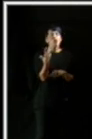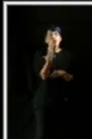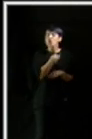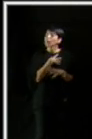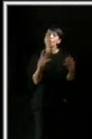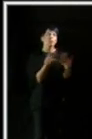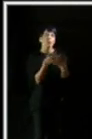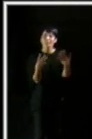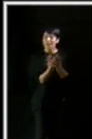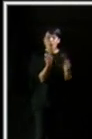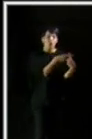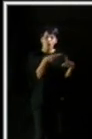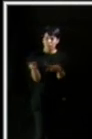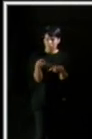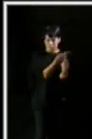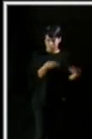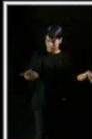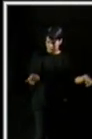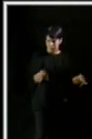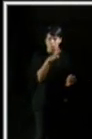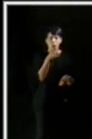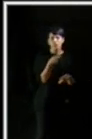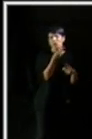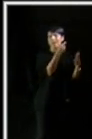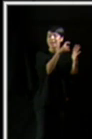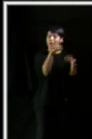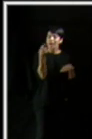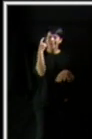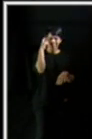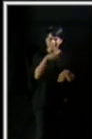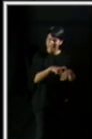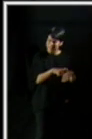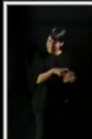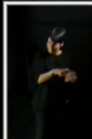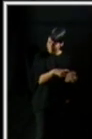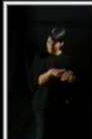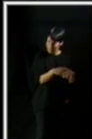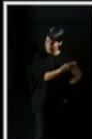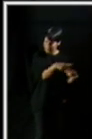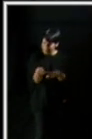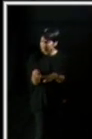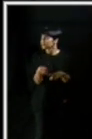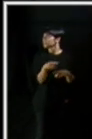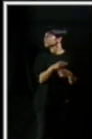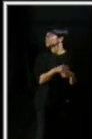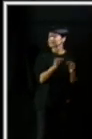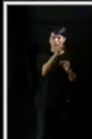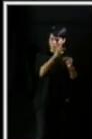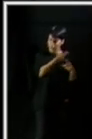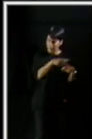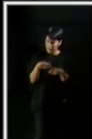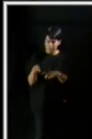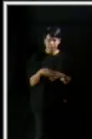tienen tamaños distintos propiedades distintas características distintas en sus casas con merinas no por favor así que